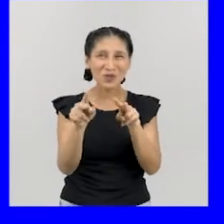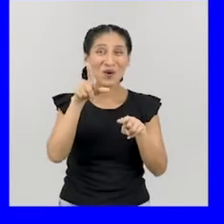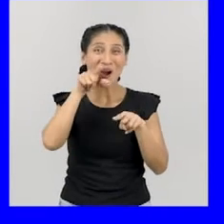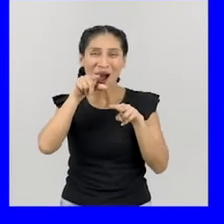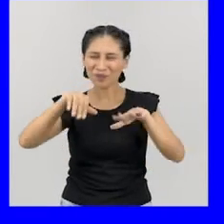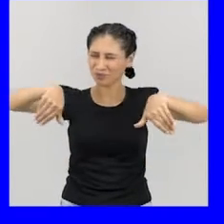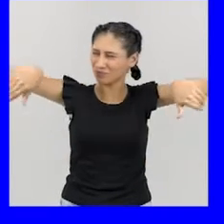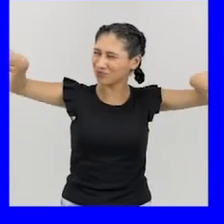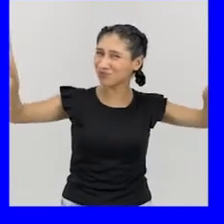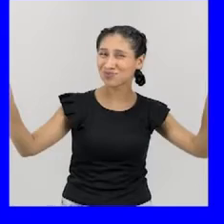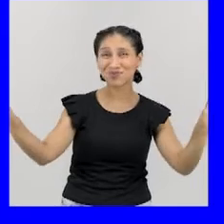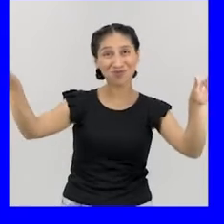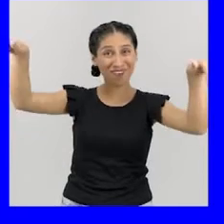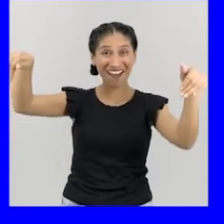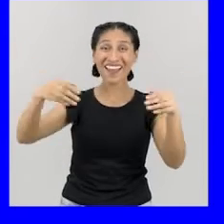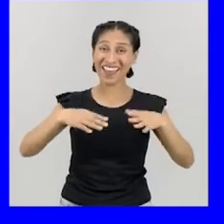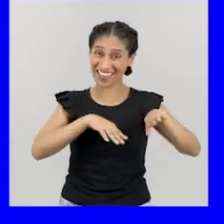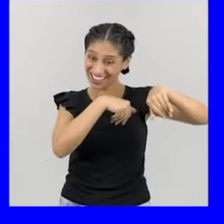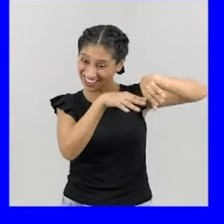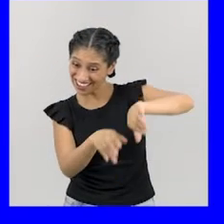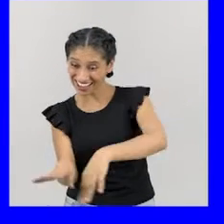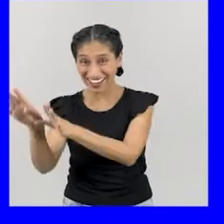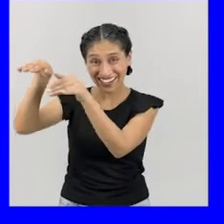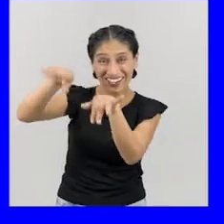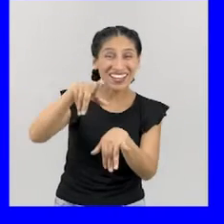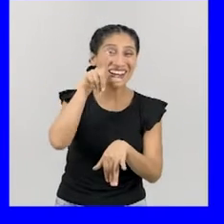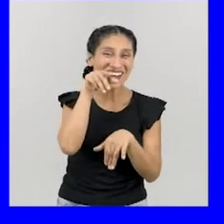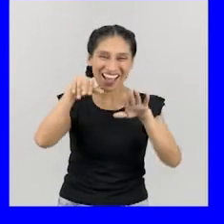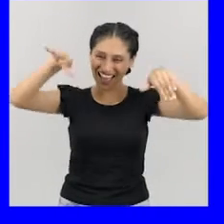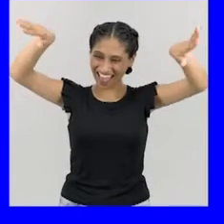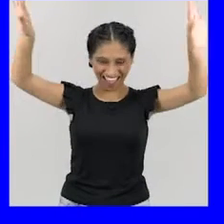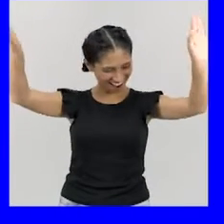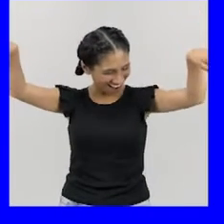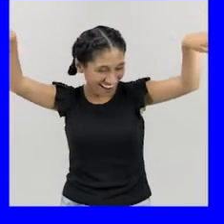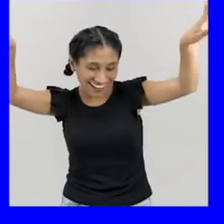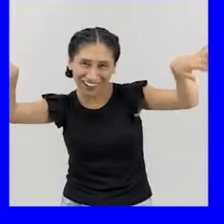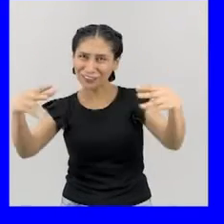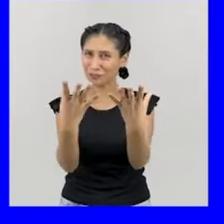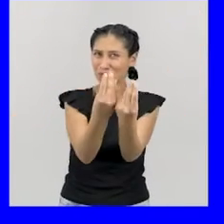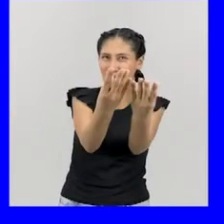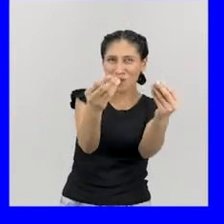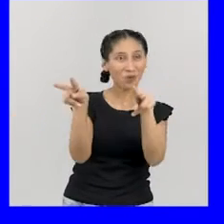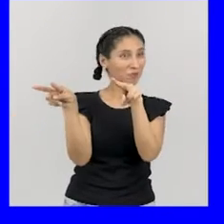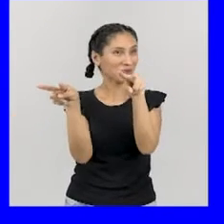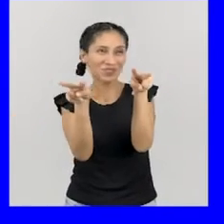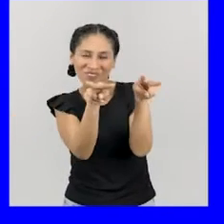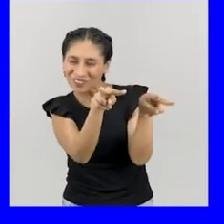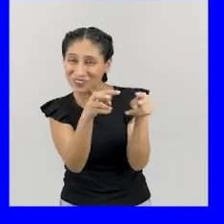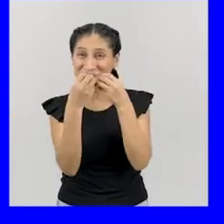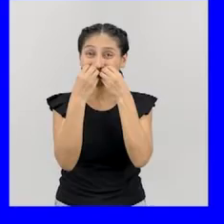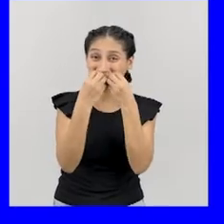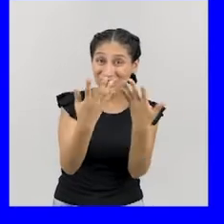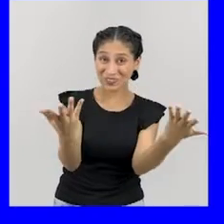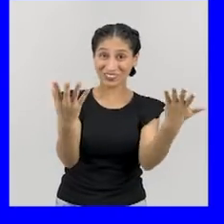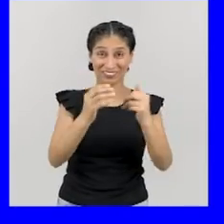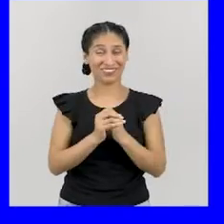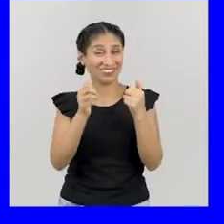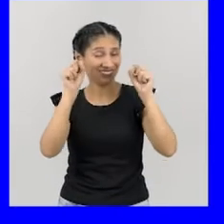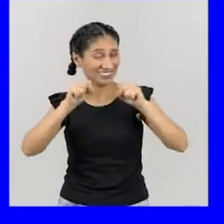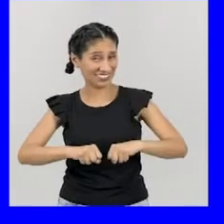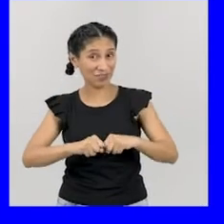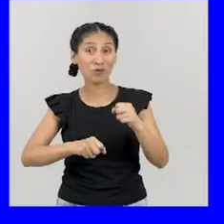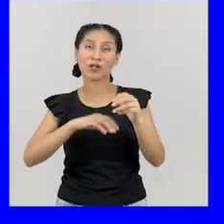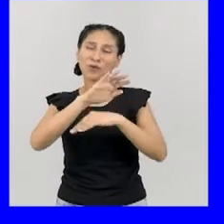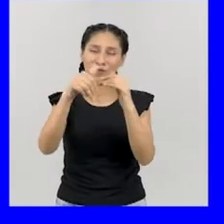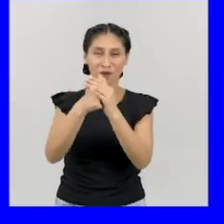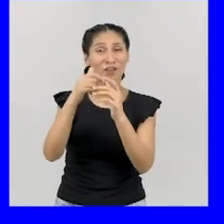miles de aves marítimas en sus playas. Un espectáculo poco común en esta zona que se explica en gran medida por la casi ausencia